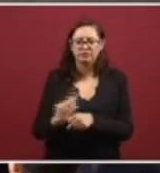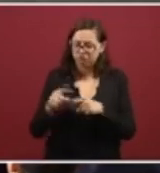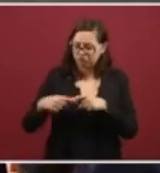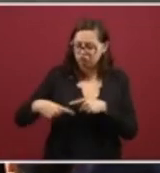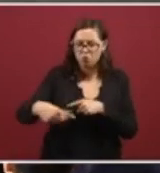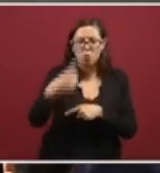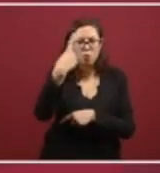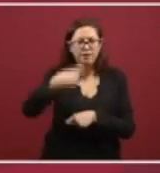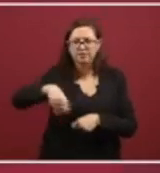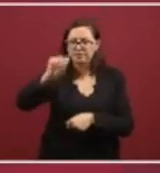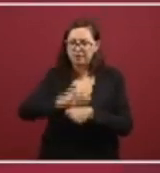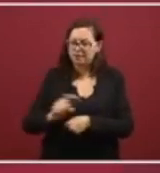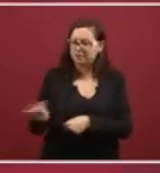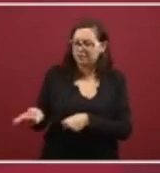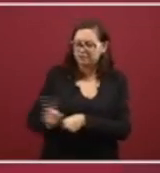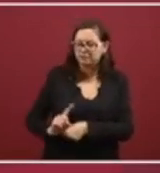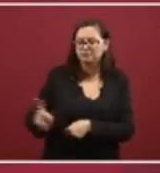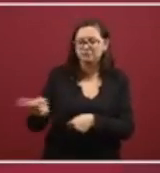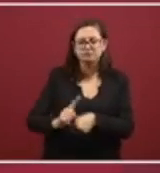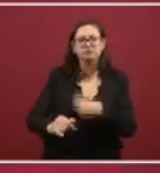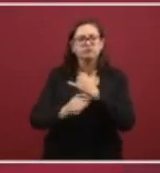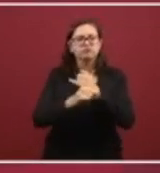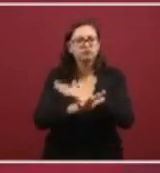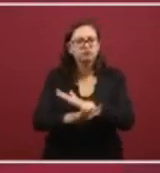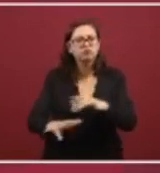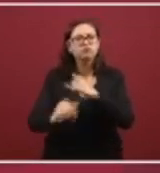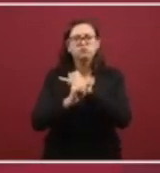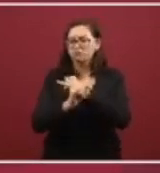semana. Vamos a tener